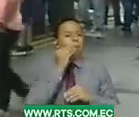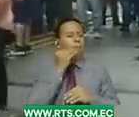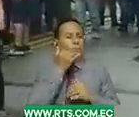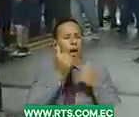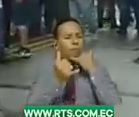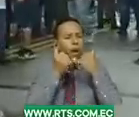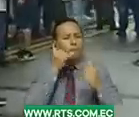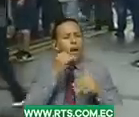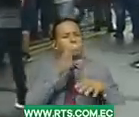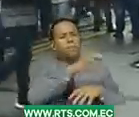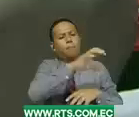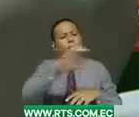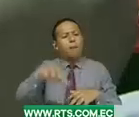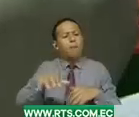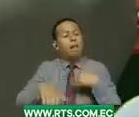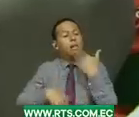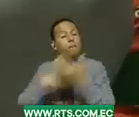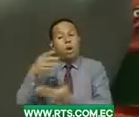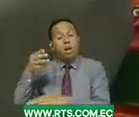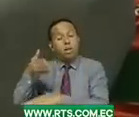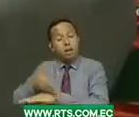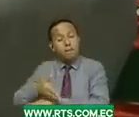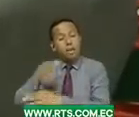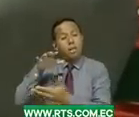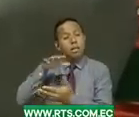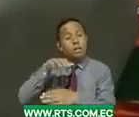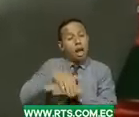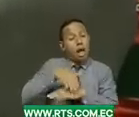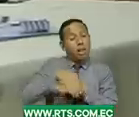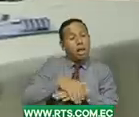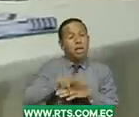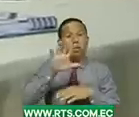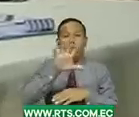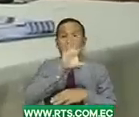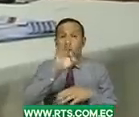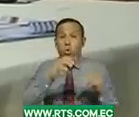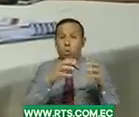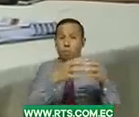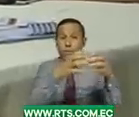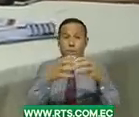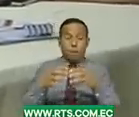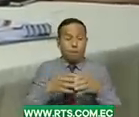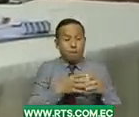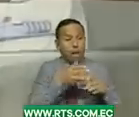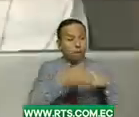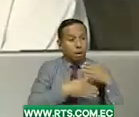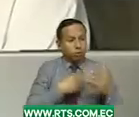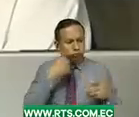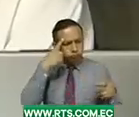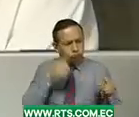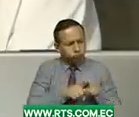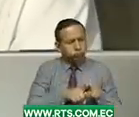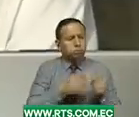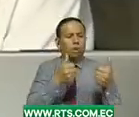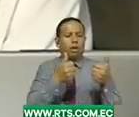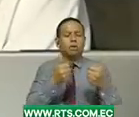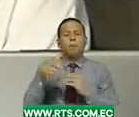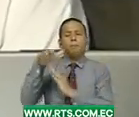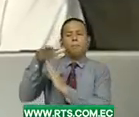tarde instalarían la asamblea con las 52 cooperativas y hubo humo blanco. Otorgando una